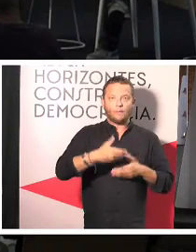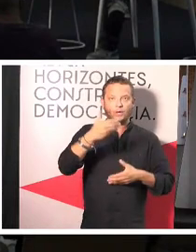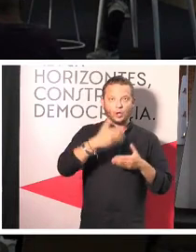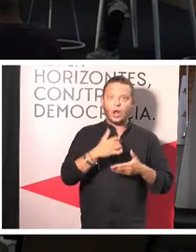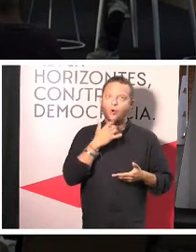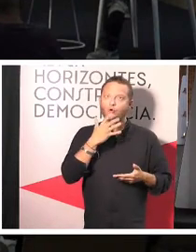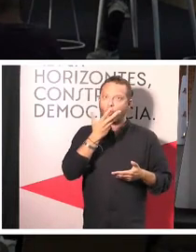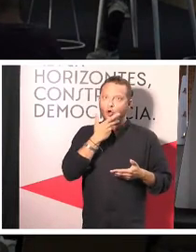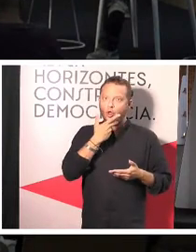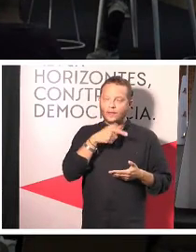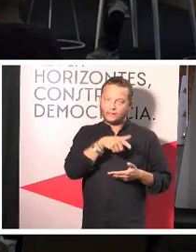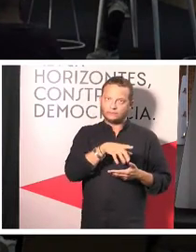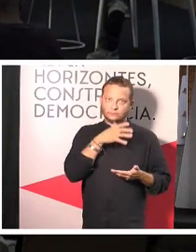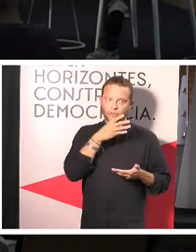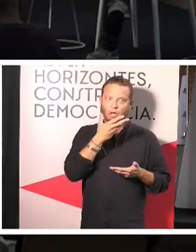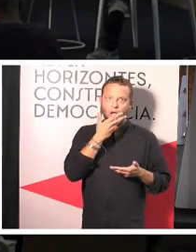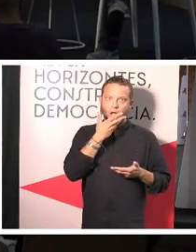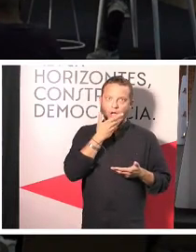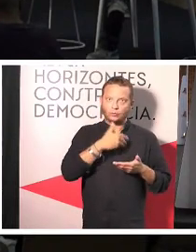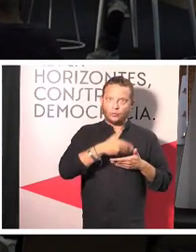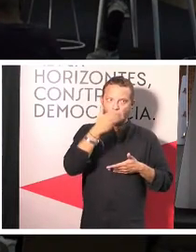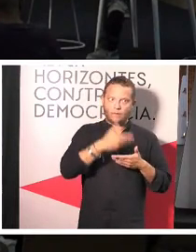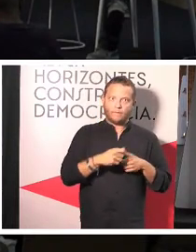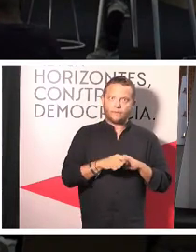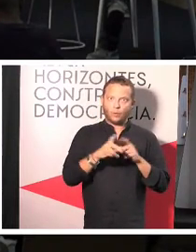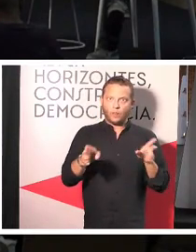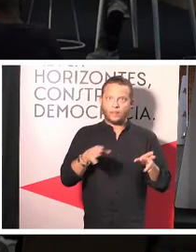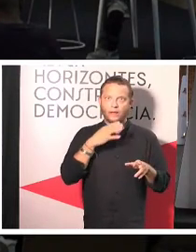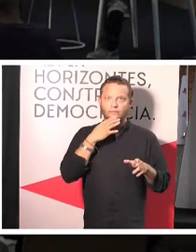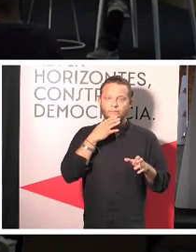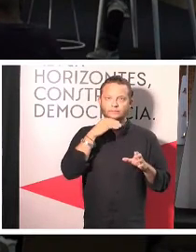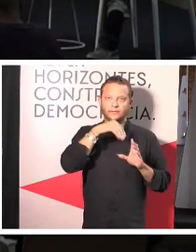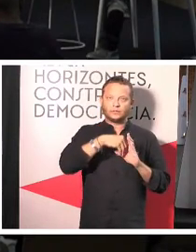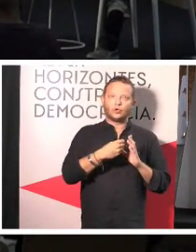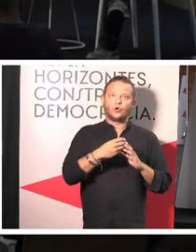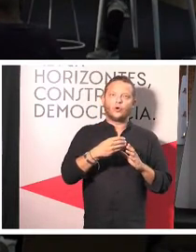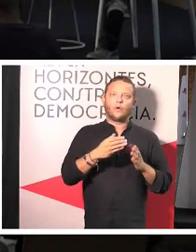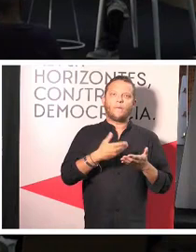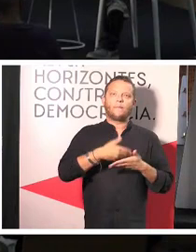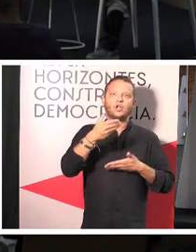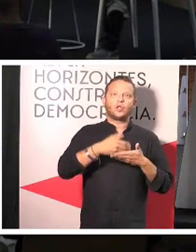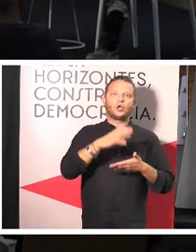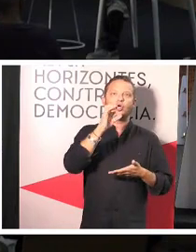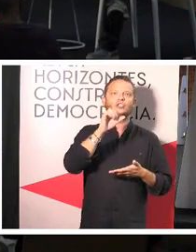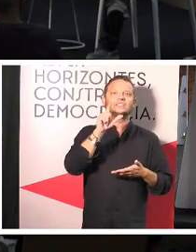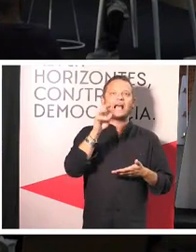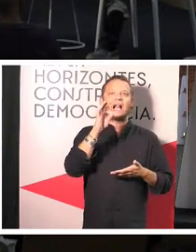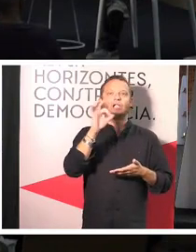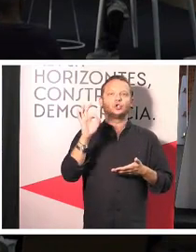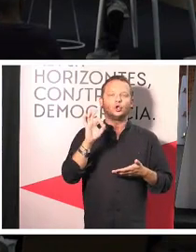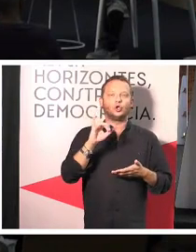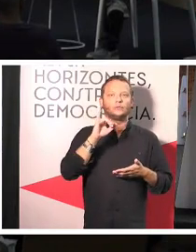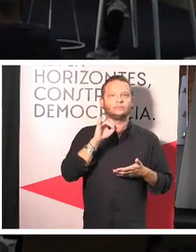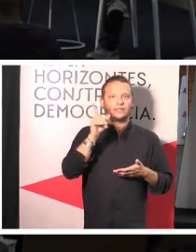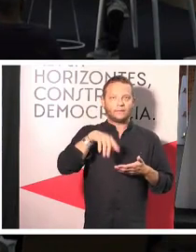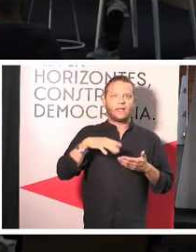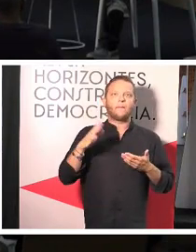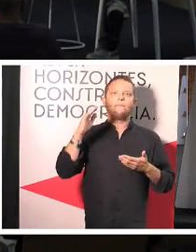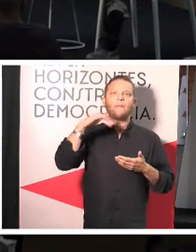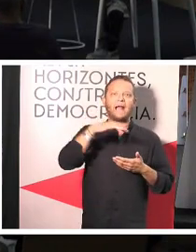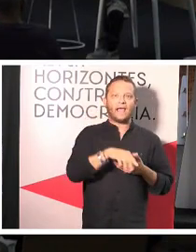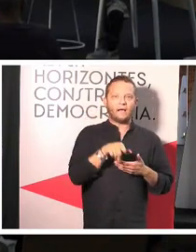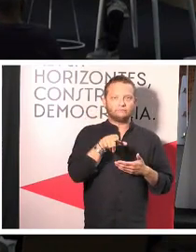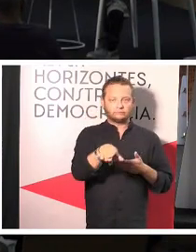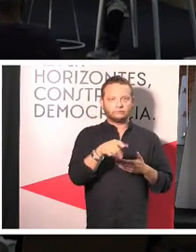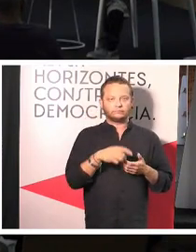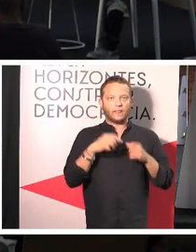le conoceréis porque sus artículos son publicados frecuentemente en El Salto y La Marea, y ha publicado recientemente un libro